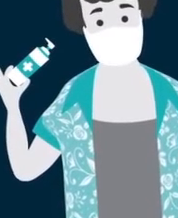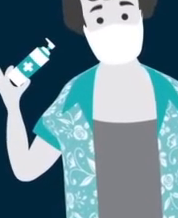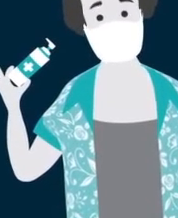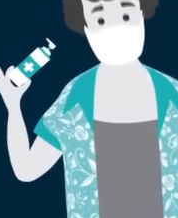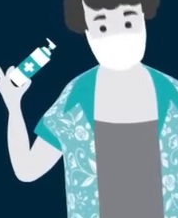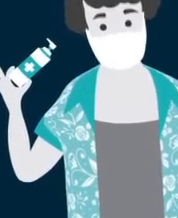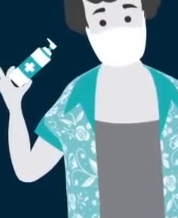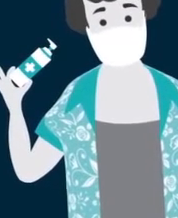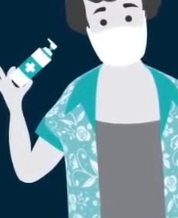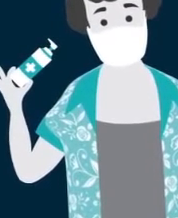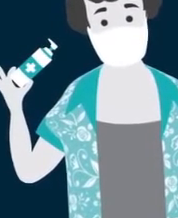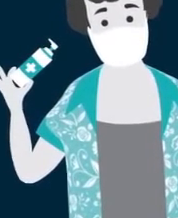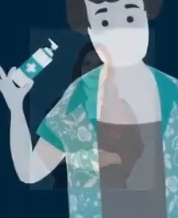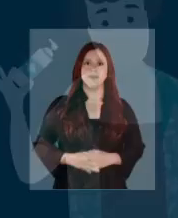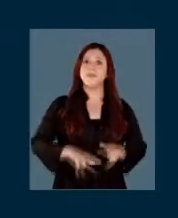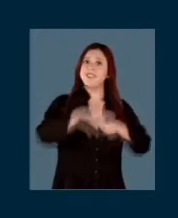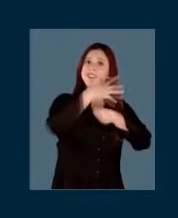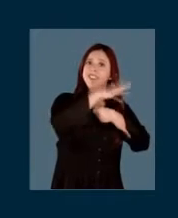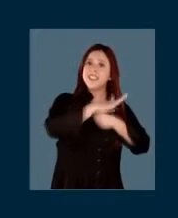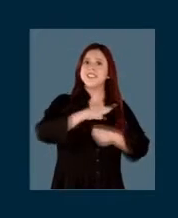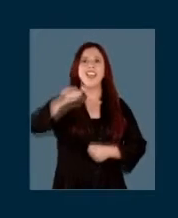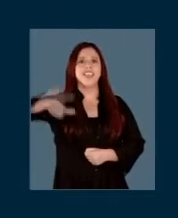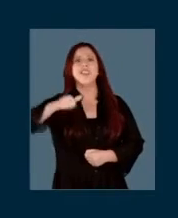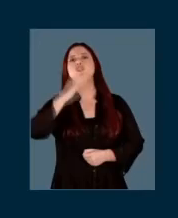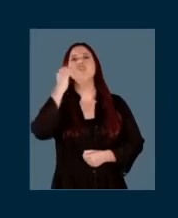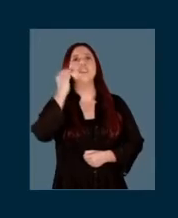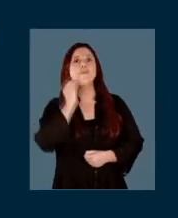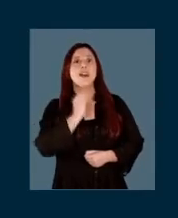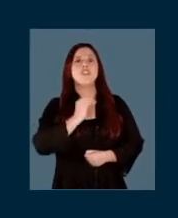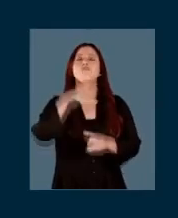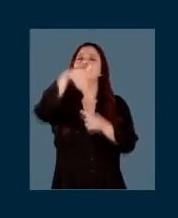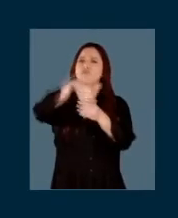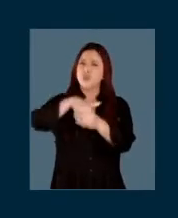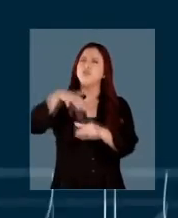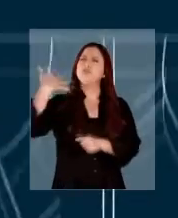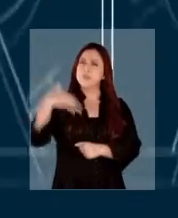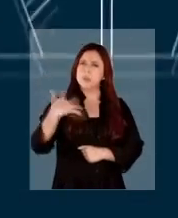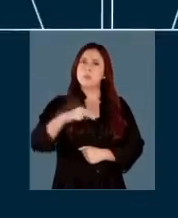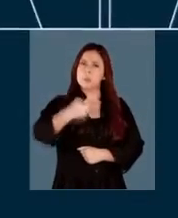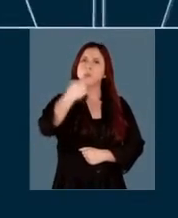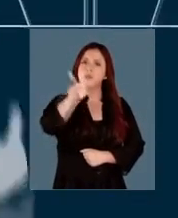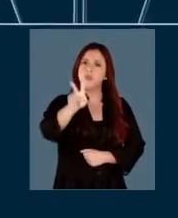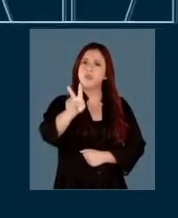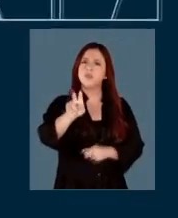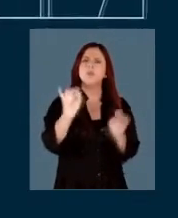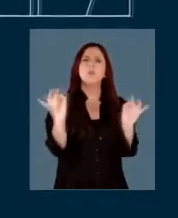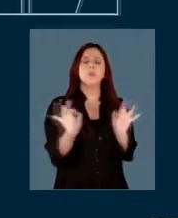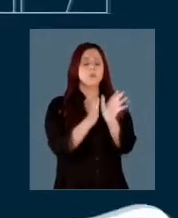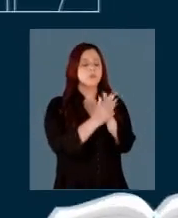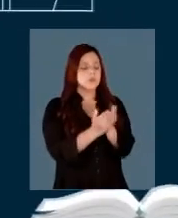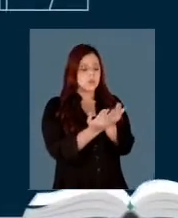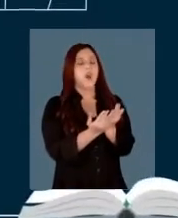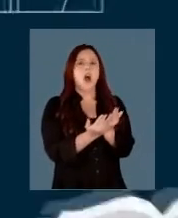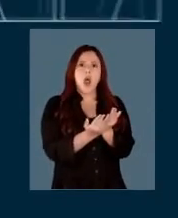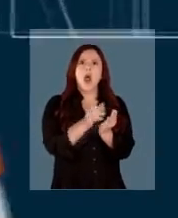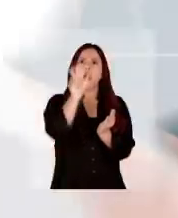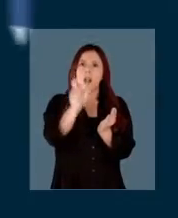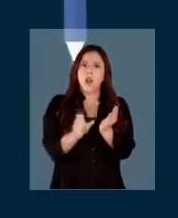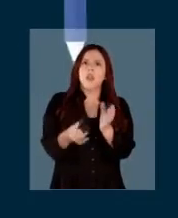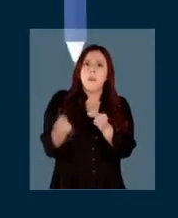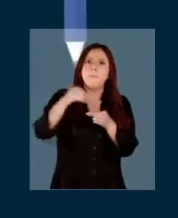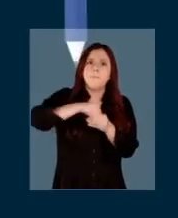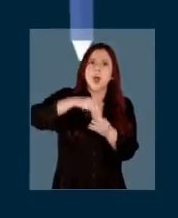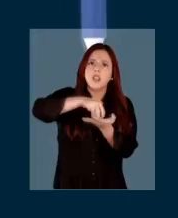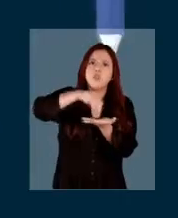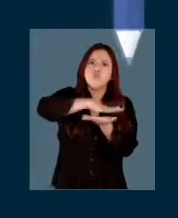capacidades diferentes y adultos mayores no deben realizarla. Ellos tienen preferencia para entrar. Perfecto. Ya. También recordar